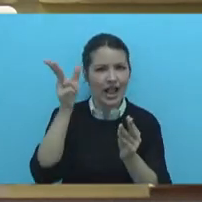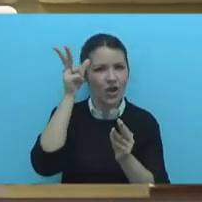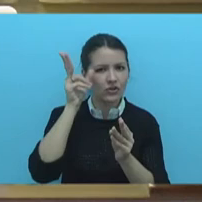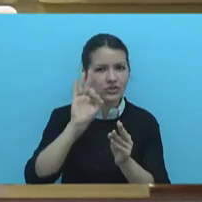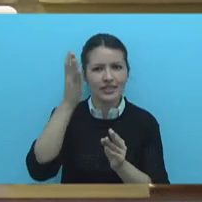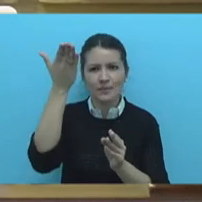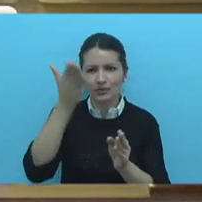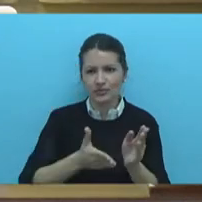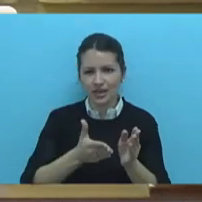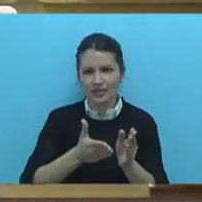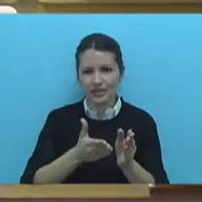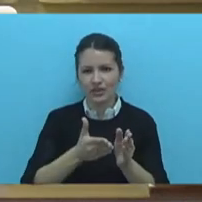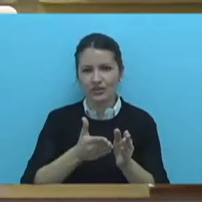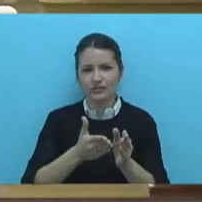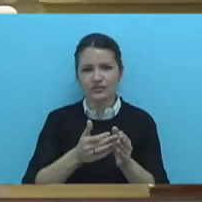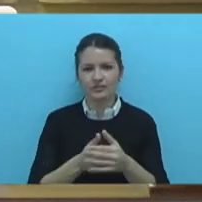son